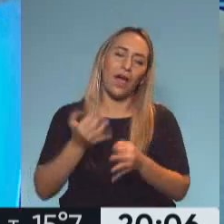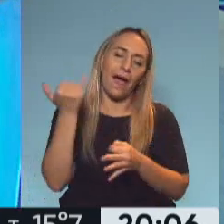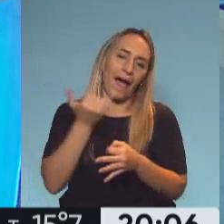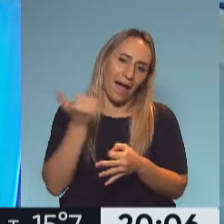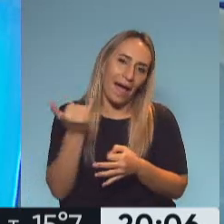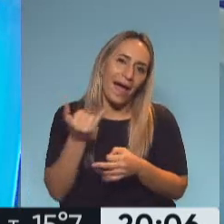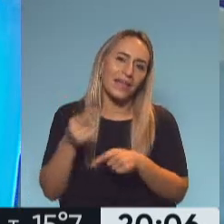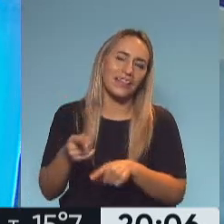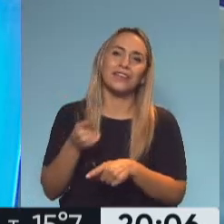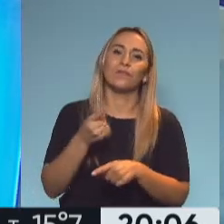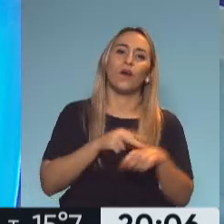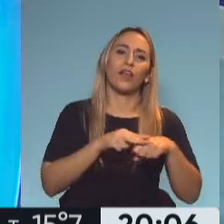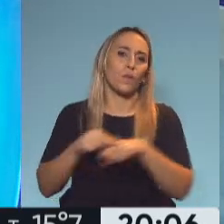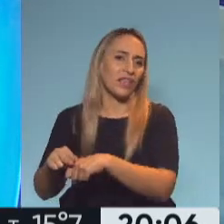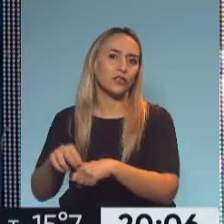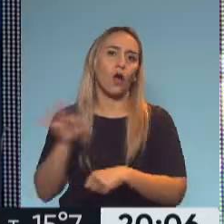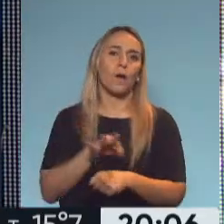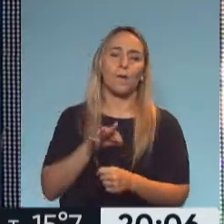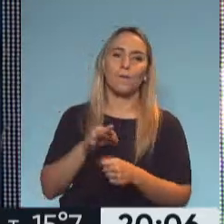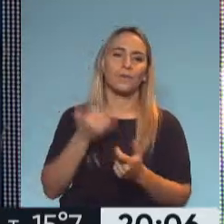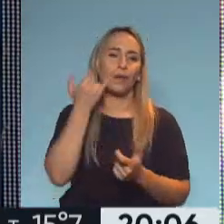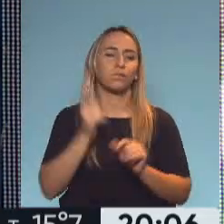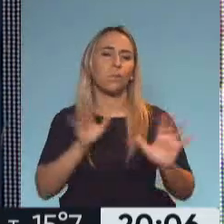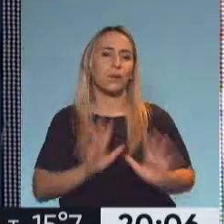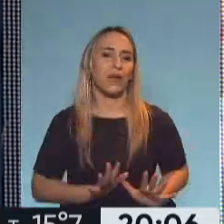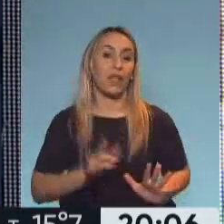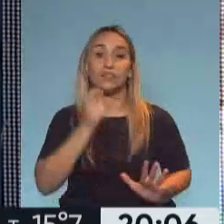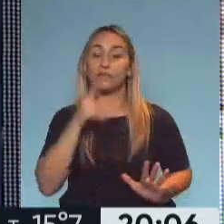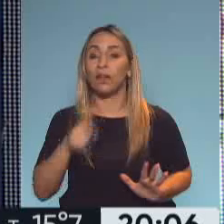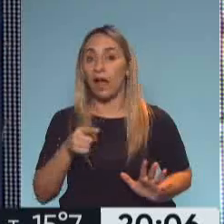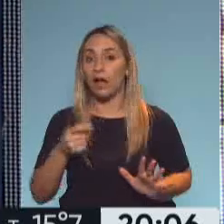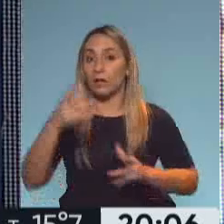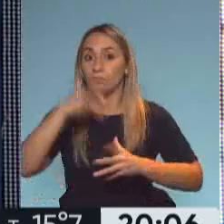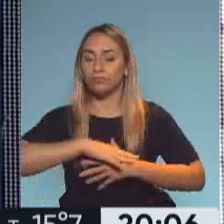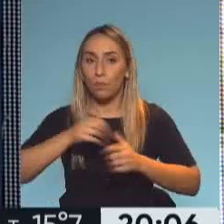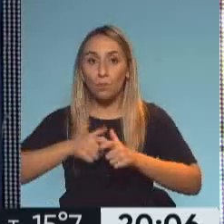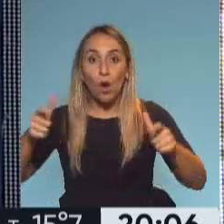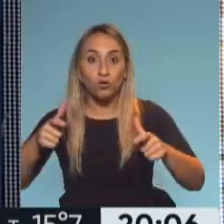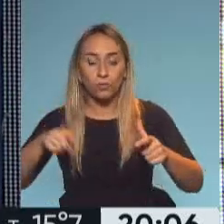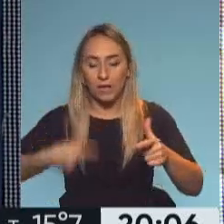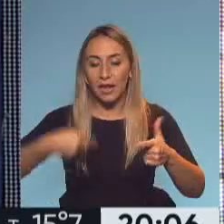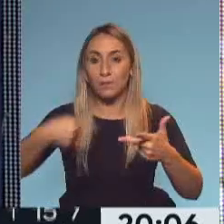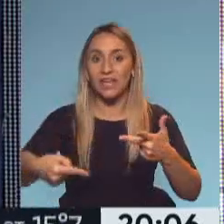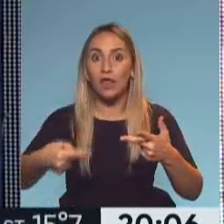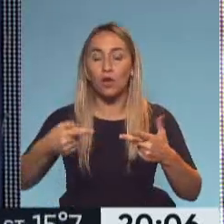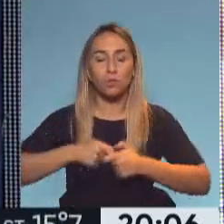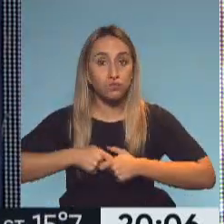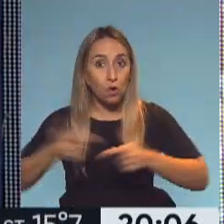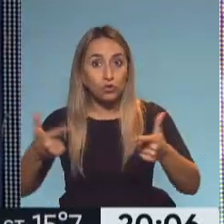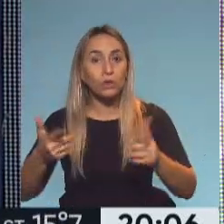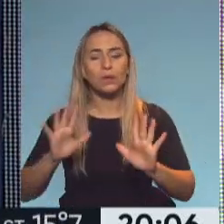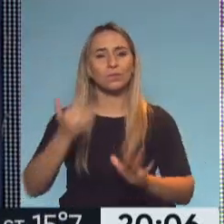Una insinuación de qué es lo que pueden llegar a hacer en caso de que los números sean preocupantes mañana y pasado. Sí, la